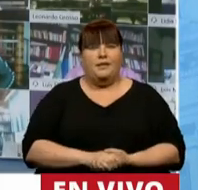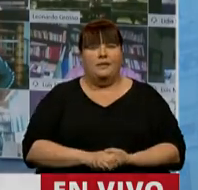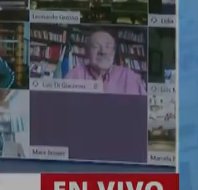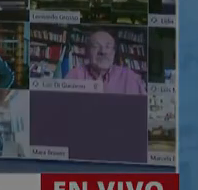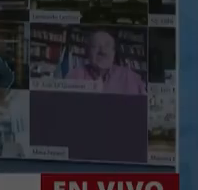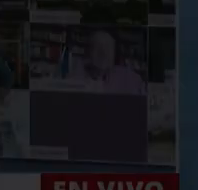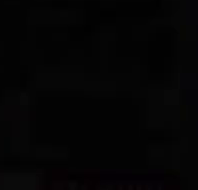Gracias, diputado.